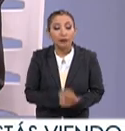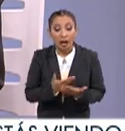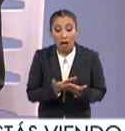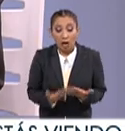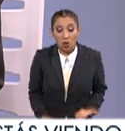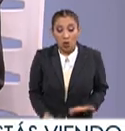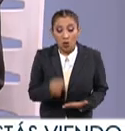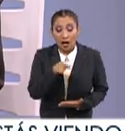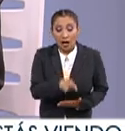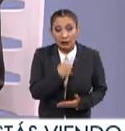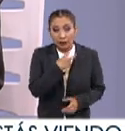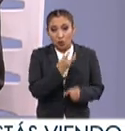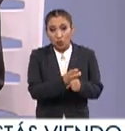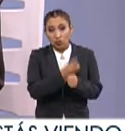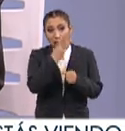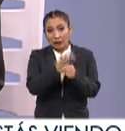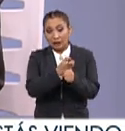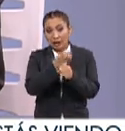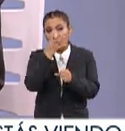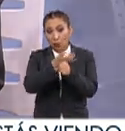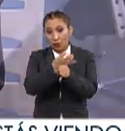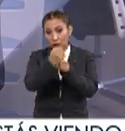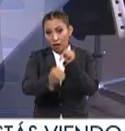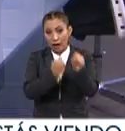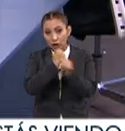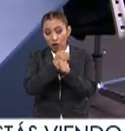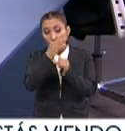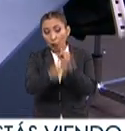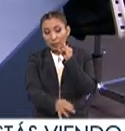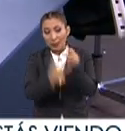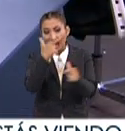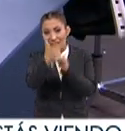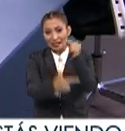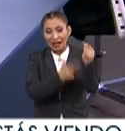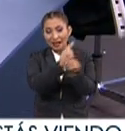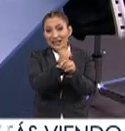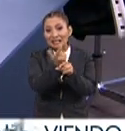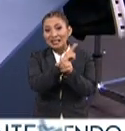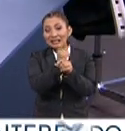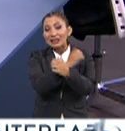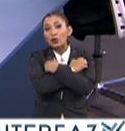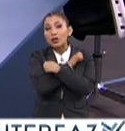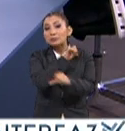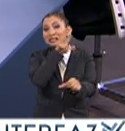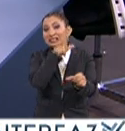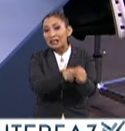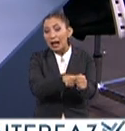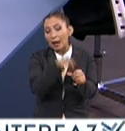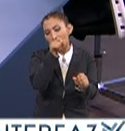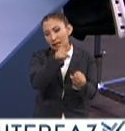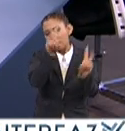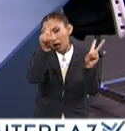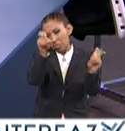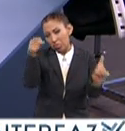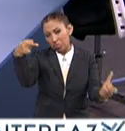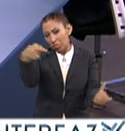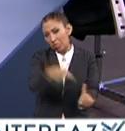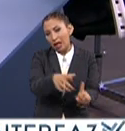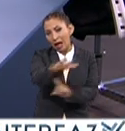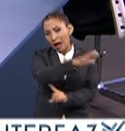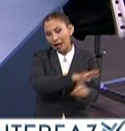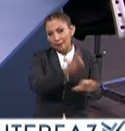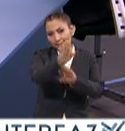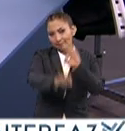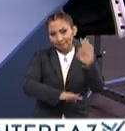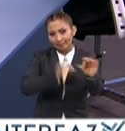Hoy tenemos en segundo, tercero y cuarto año las últimas generaciones de la licenciatura en Educación Especial con esa mirada de áreas